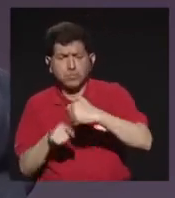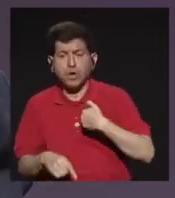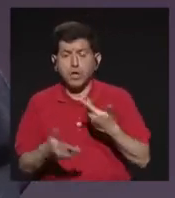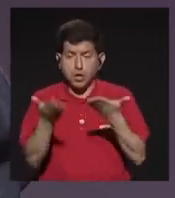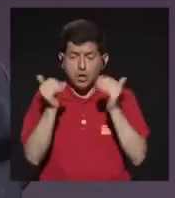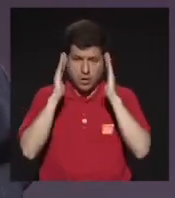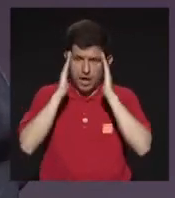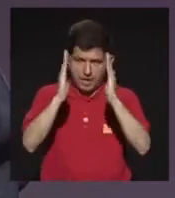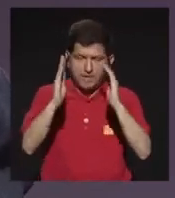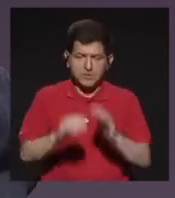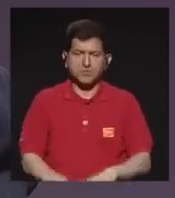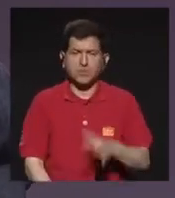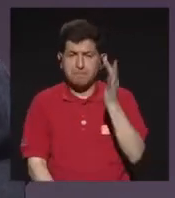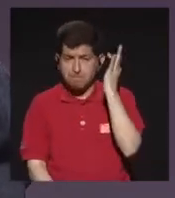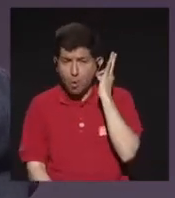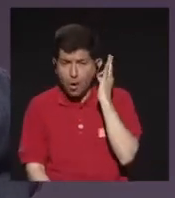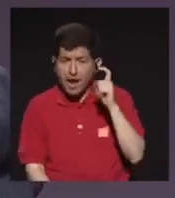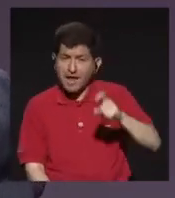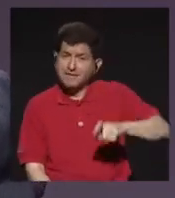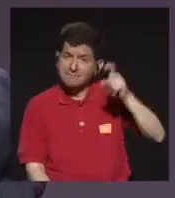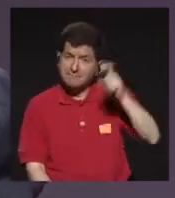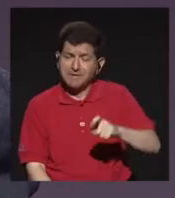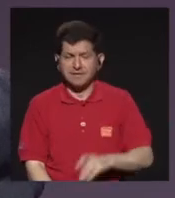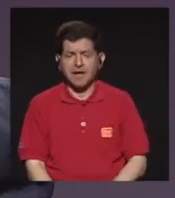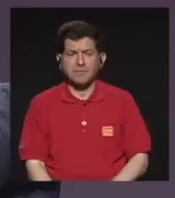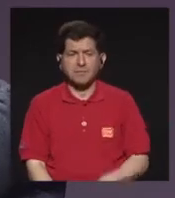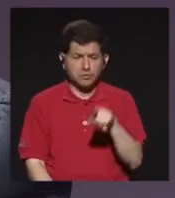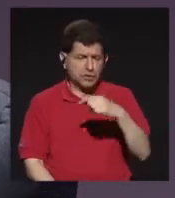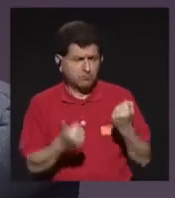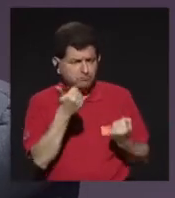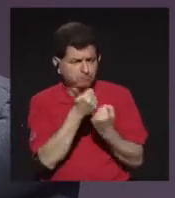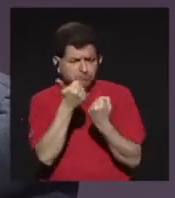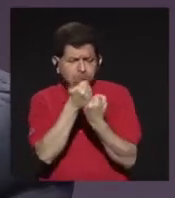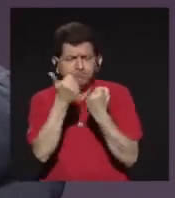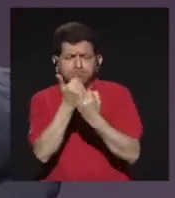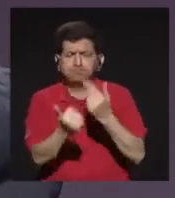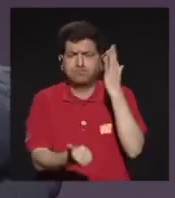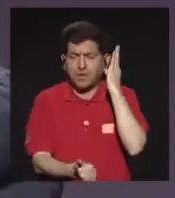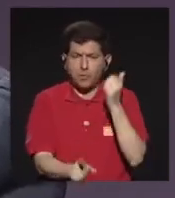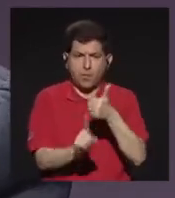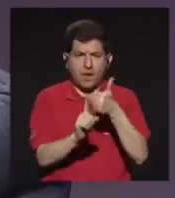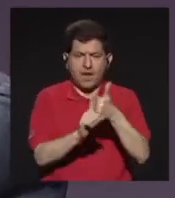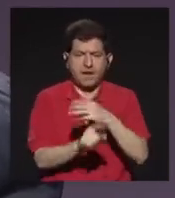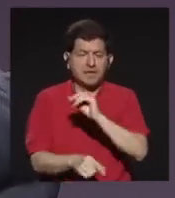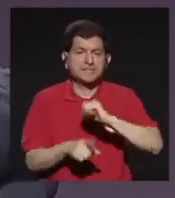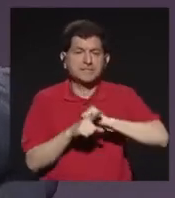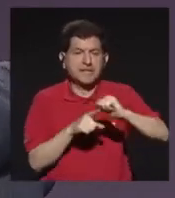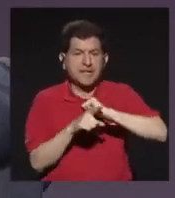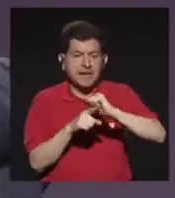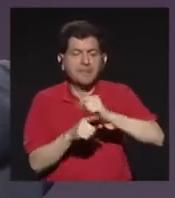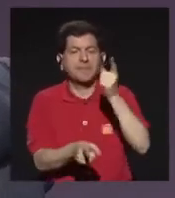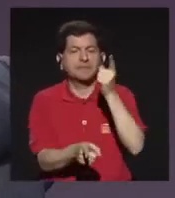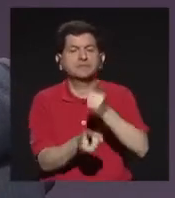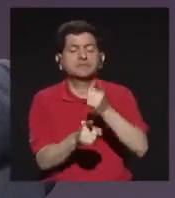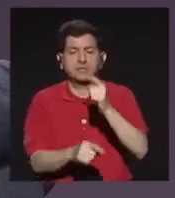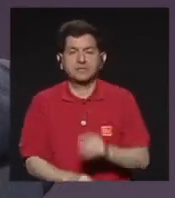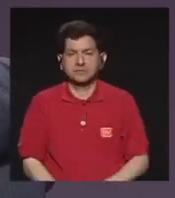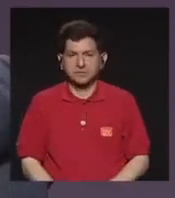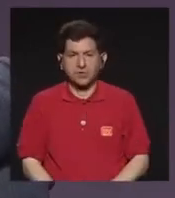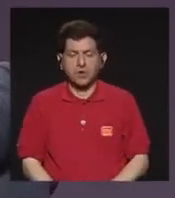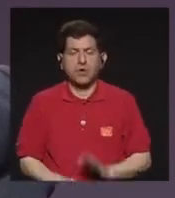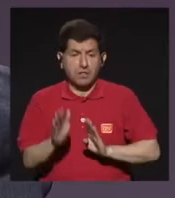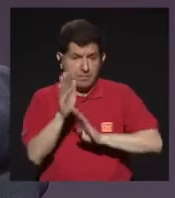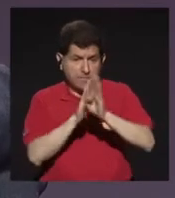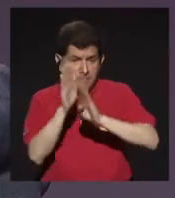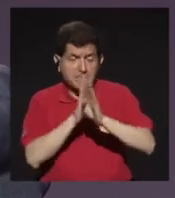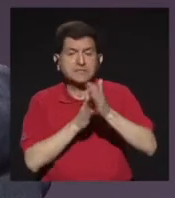esa atención. Las mujeres necesitamos mucho el acuerpamiento entre mujeres y la capacitación oportuna para poder